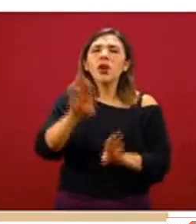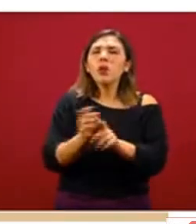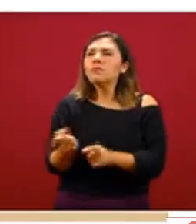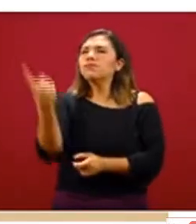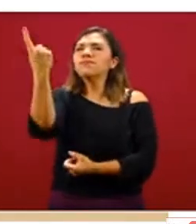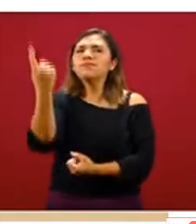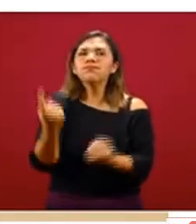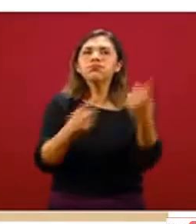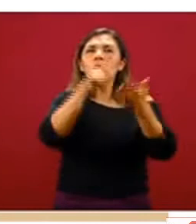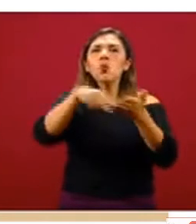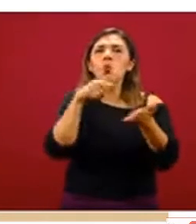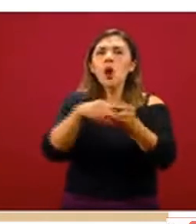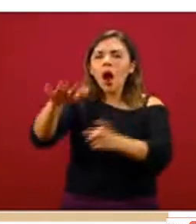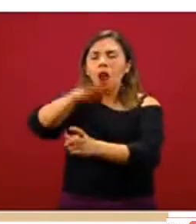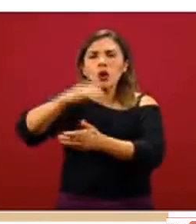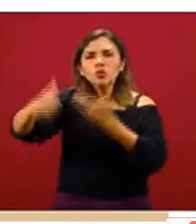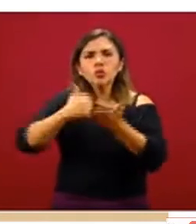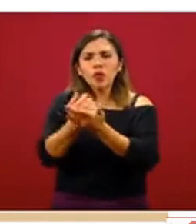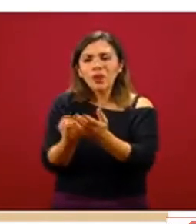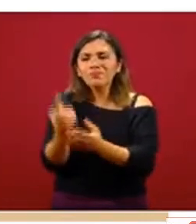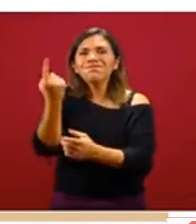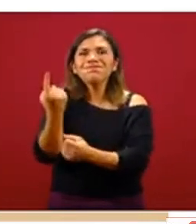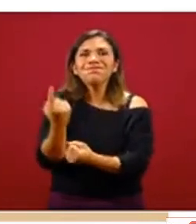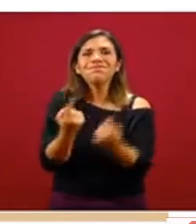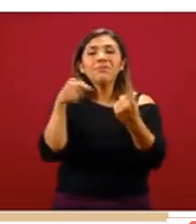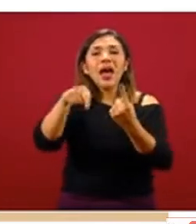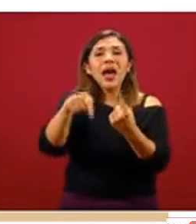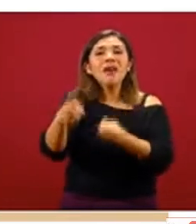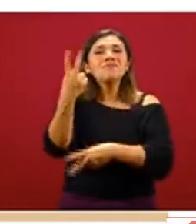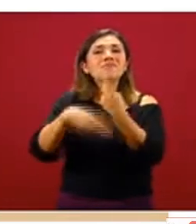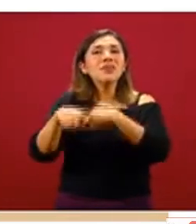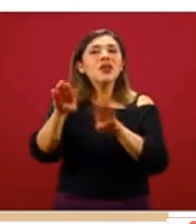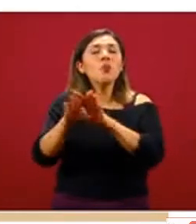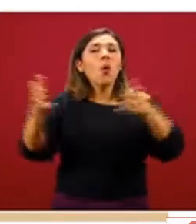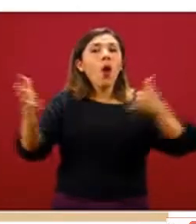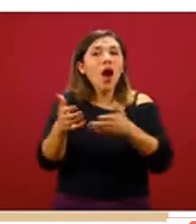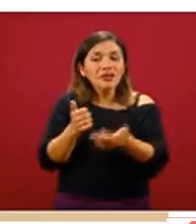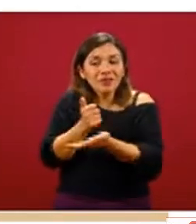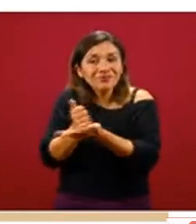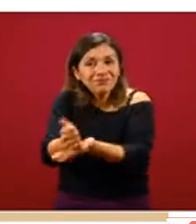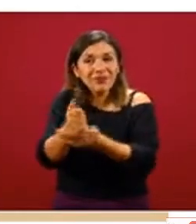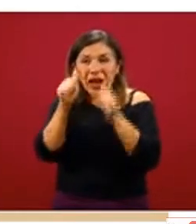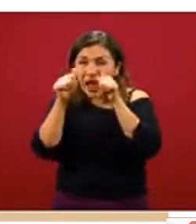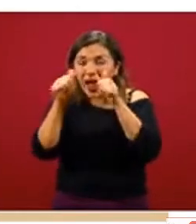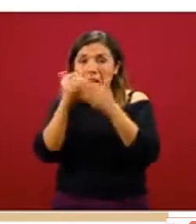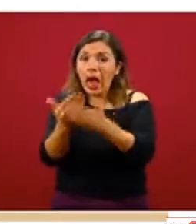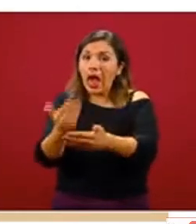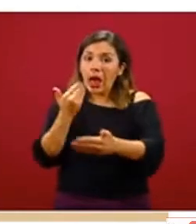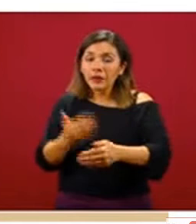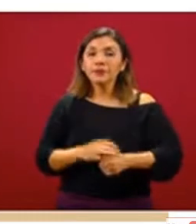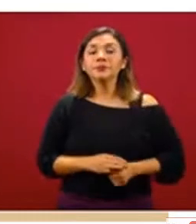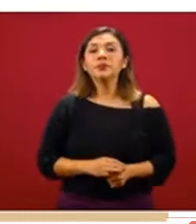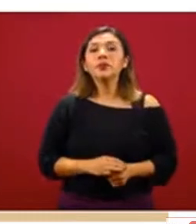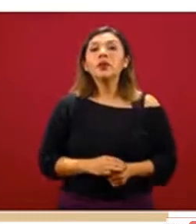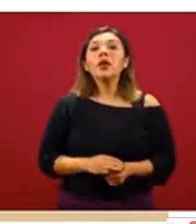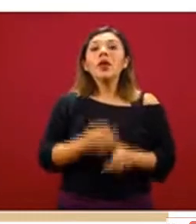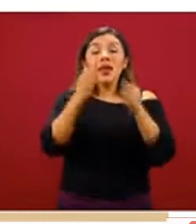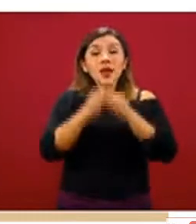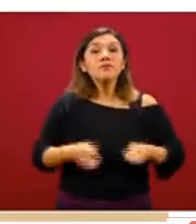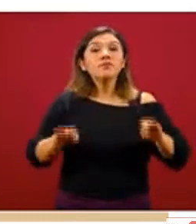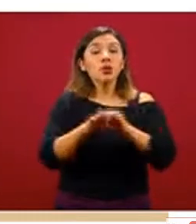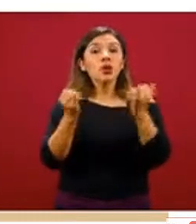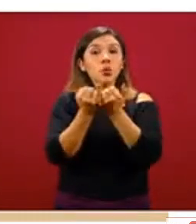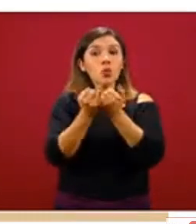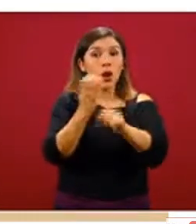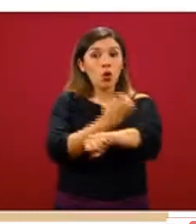ciertas regiones de una misma ciudad, y es ahí donde se focalizan las acciones del control vectorial. Una parte muy importante que coordina